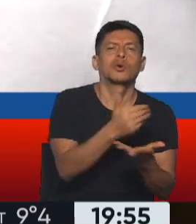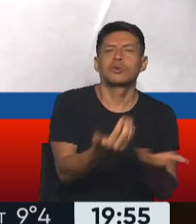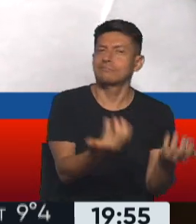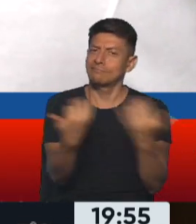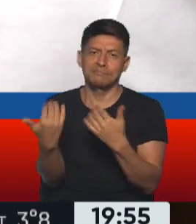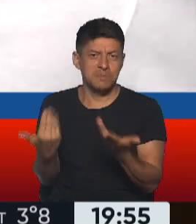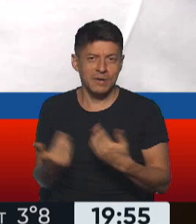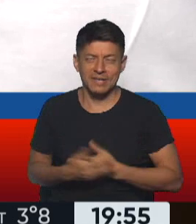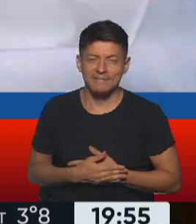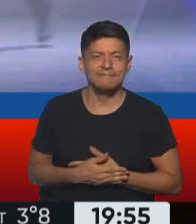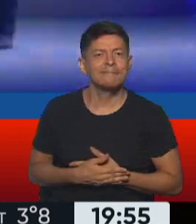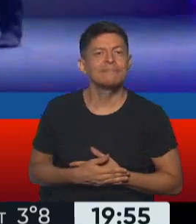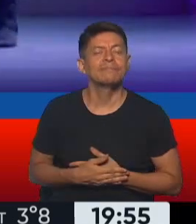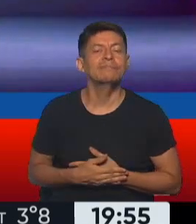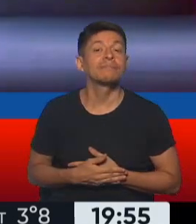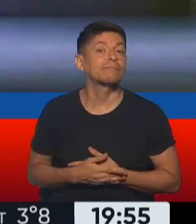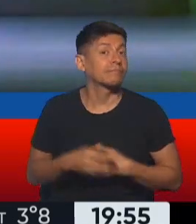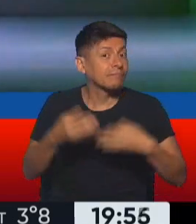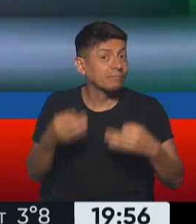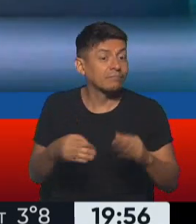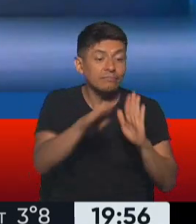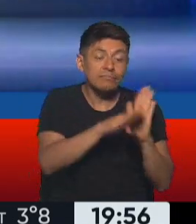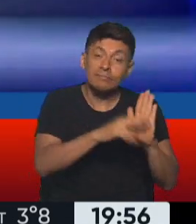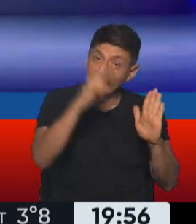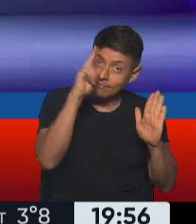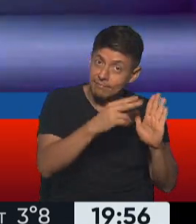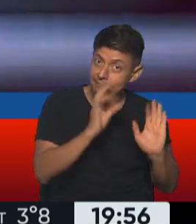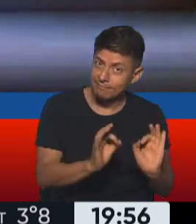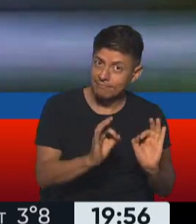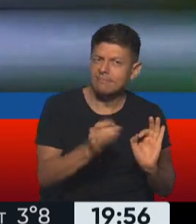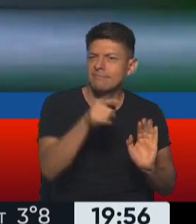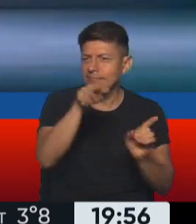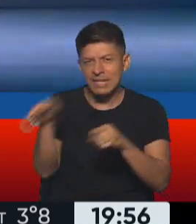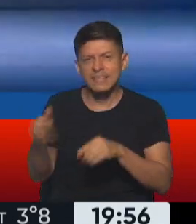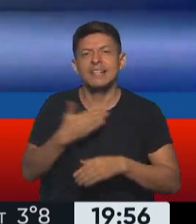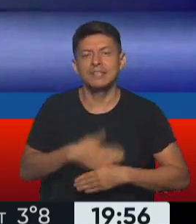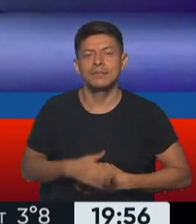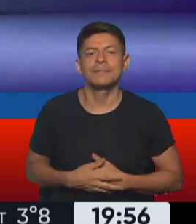así que vengan, vengan que lo van a pasar muy bien, cumplimos con todos los protocolos, así que vengan tranquilos.